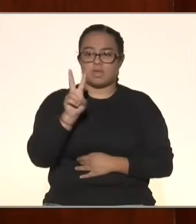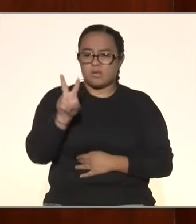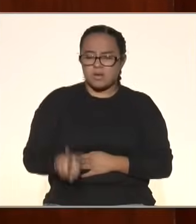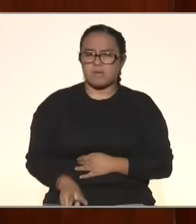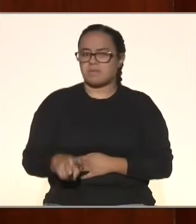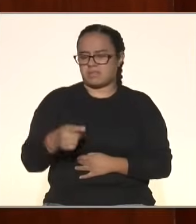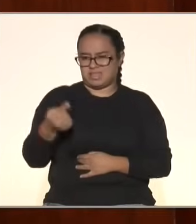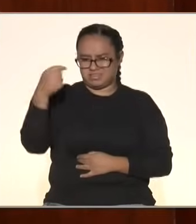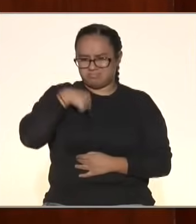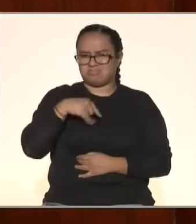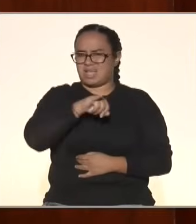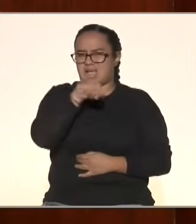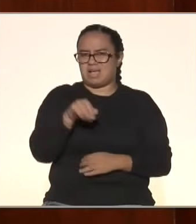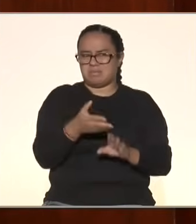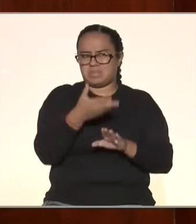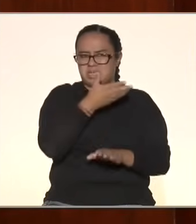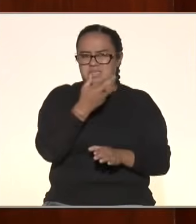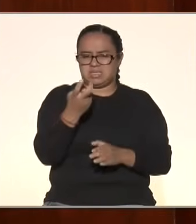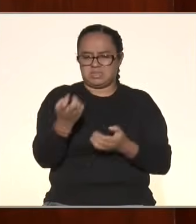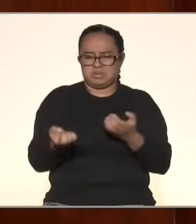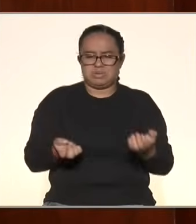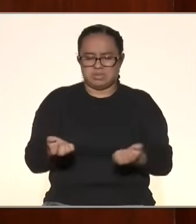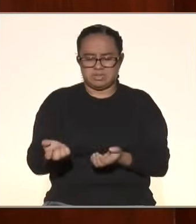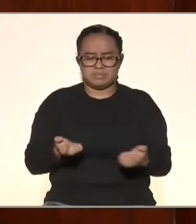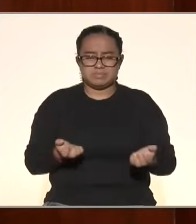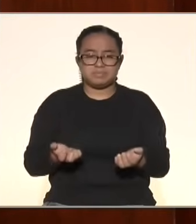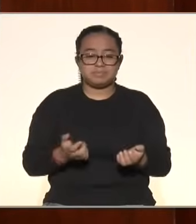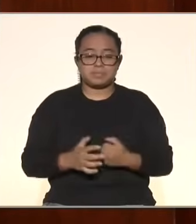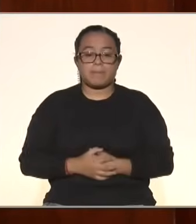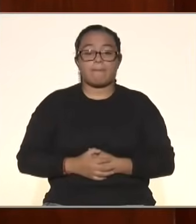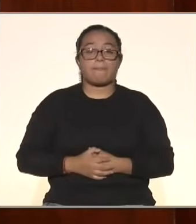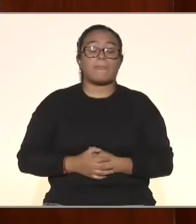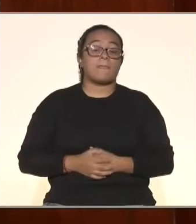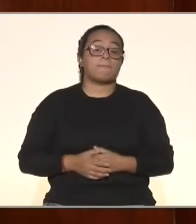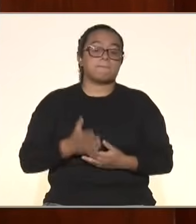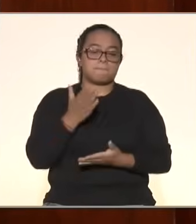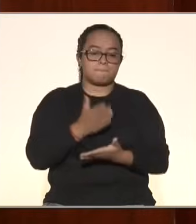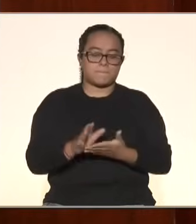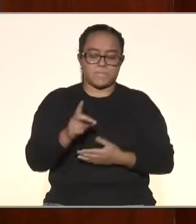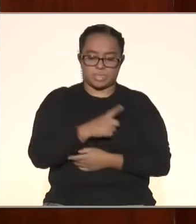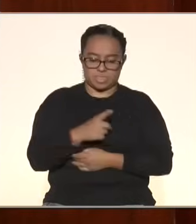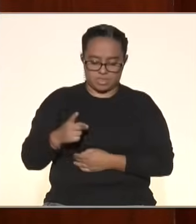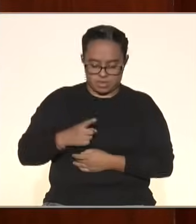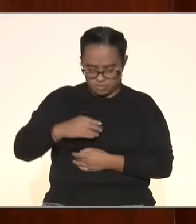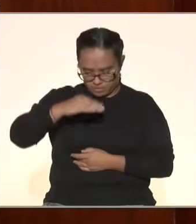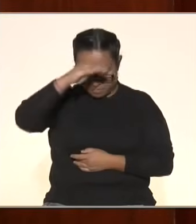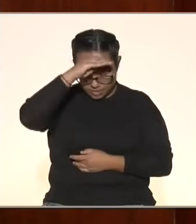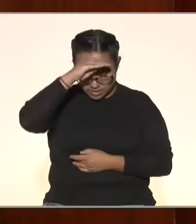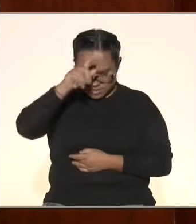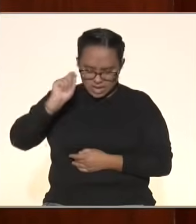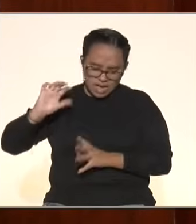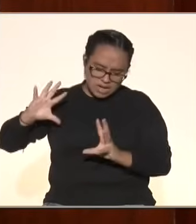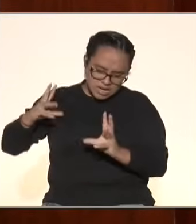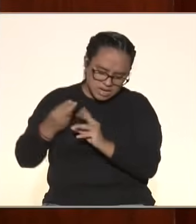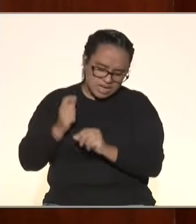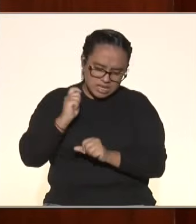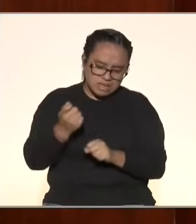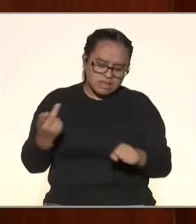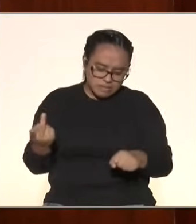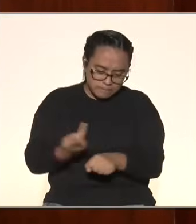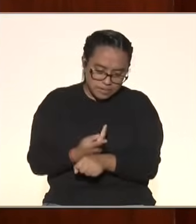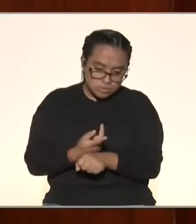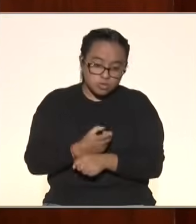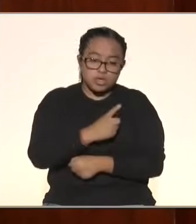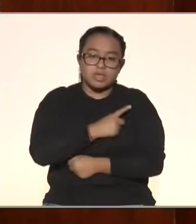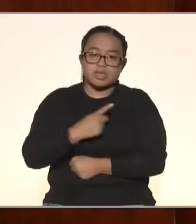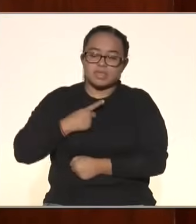¿no? Entonces, es esa parte de ser, aparte de reflexivos, aparte de hacer un recuento, ser realistas. Es